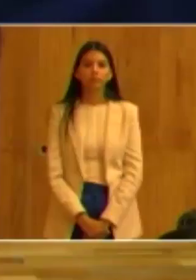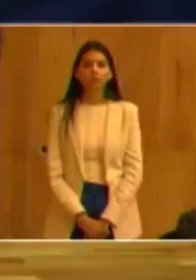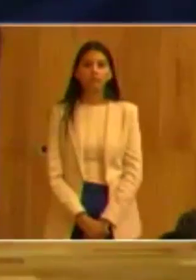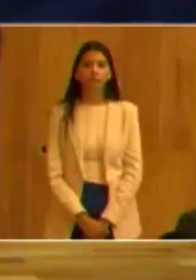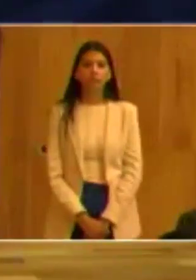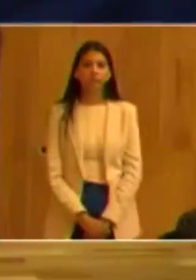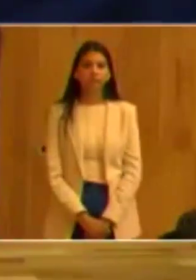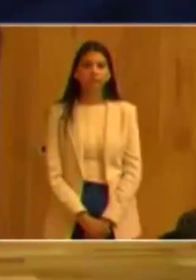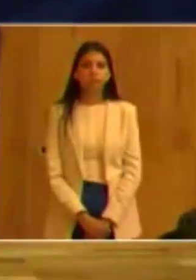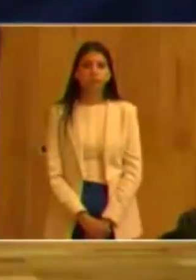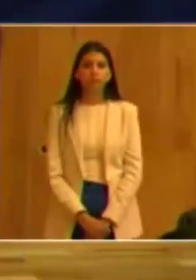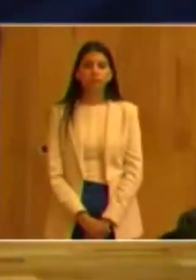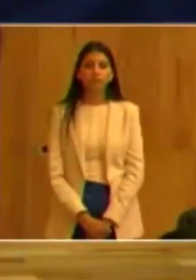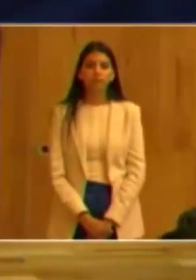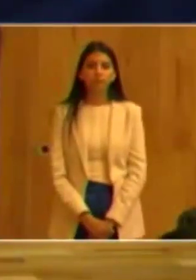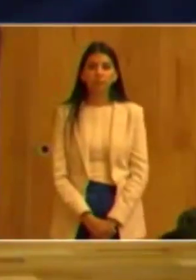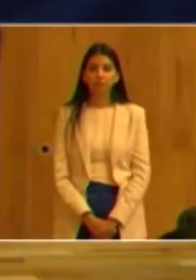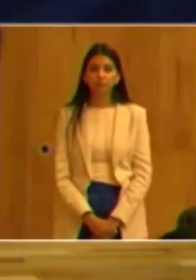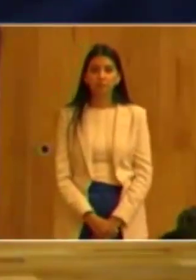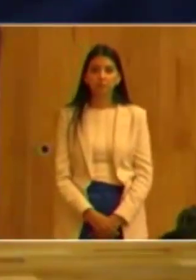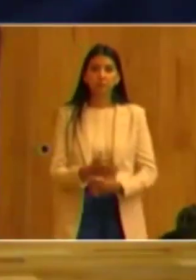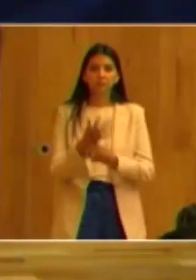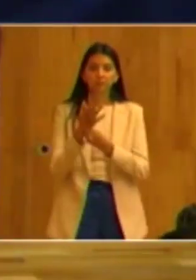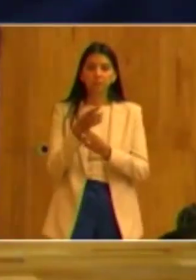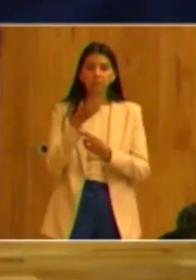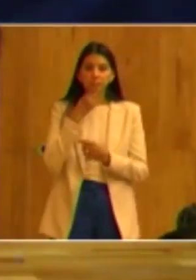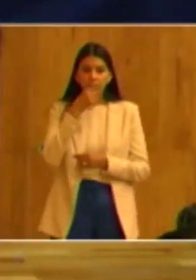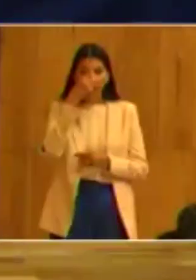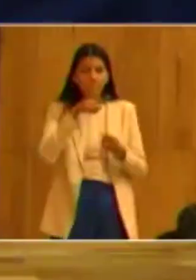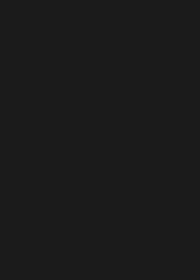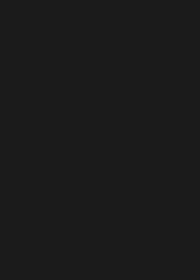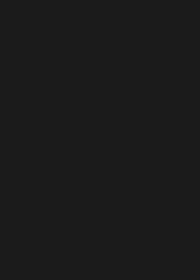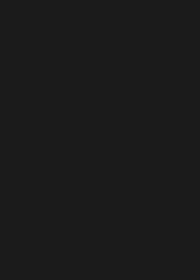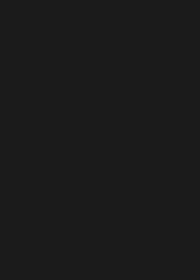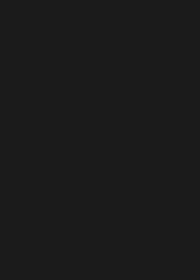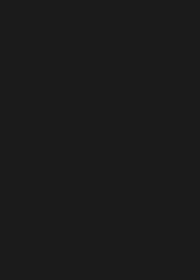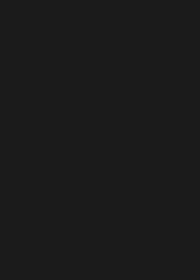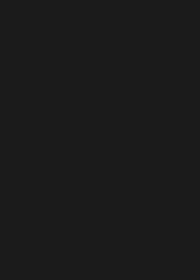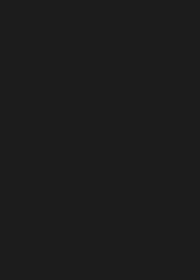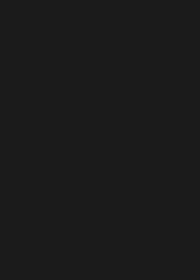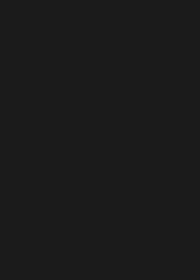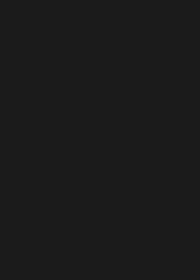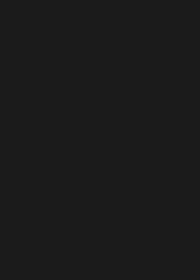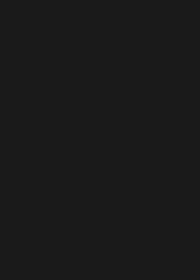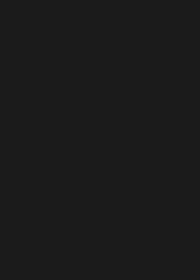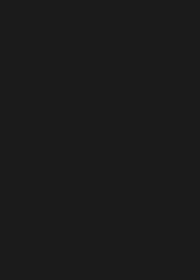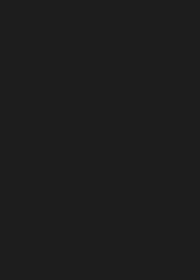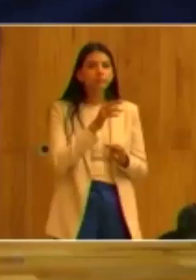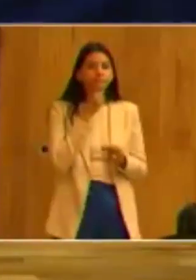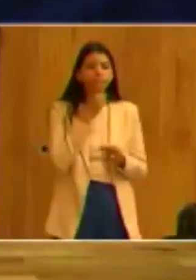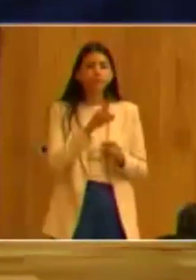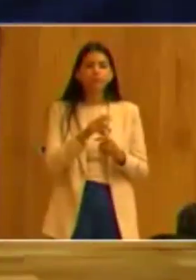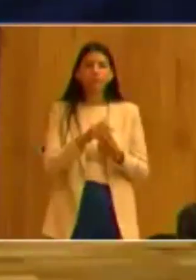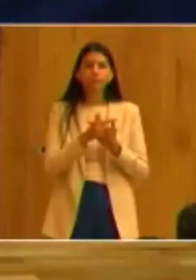Nos dicen, no viene especificado para quién de ustedes, ustedes deciden quién contesta. Nos dice, ¿cómo